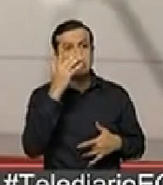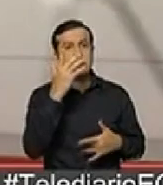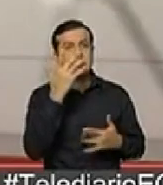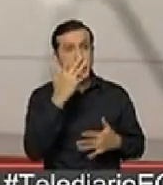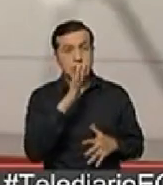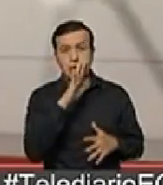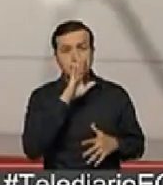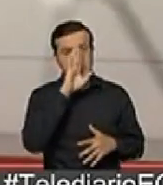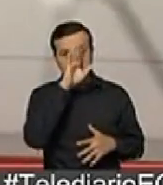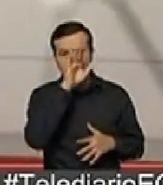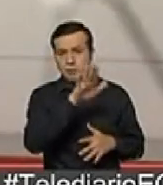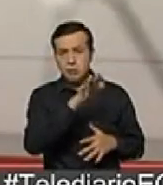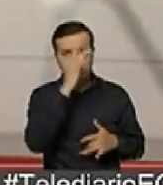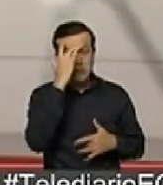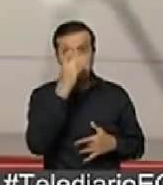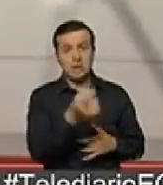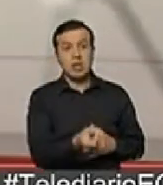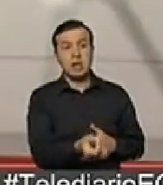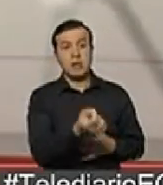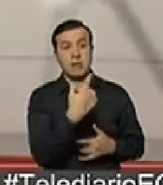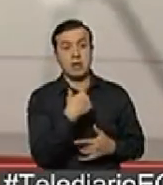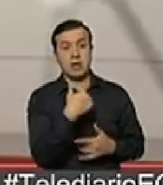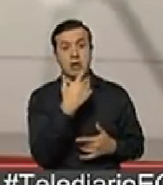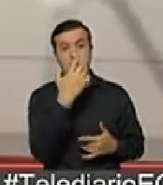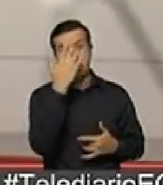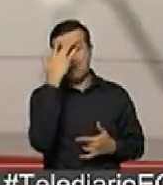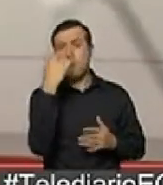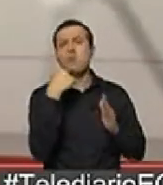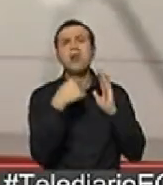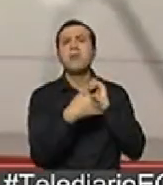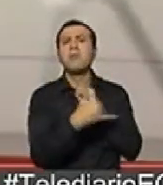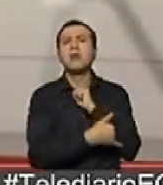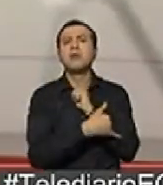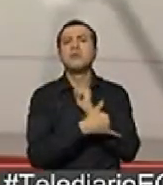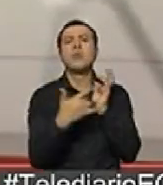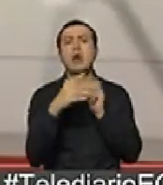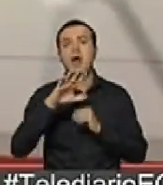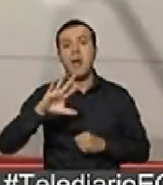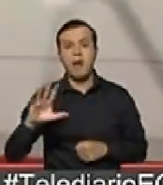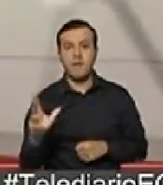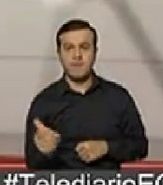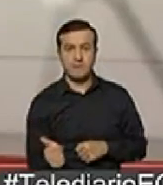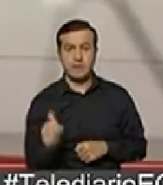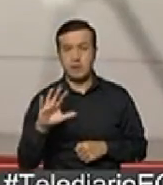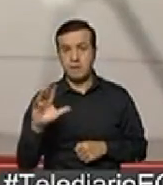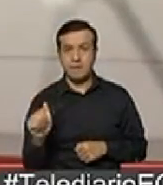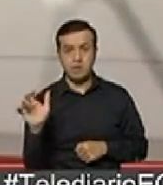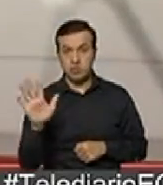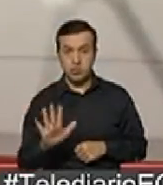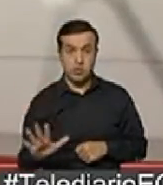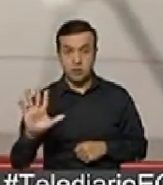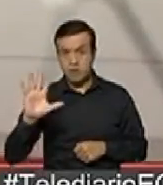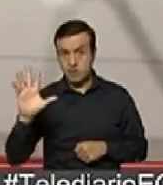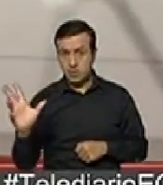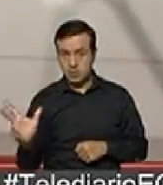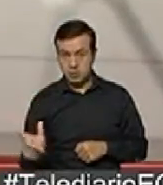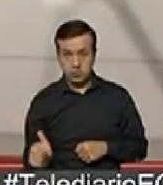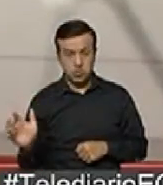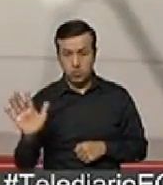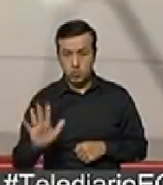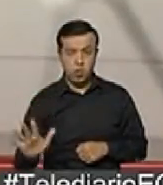permanente, todo el tiempo existen casos. ¿Cómo cuáles, por ejemplo? África es uno de ellos, en toda la región del